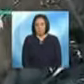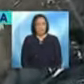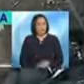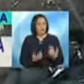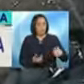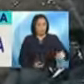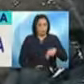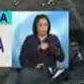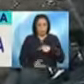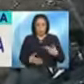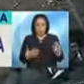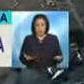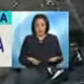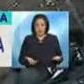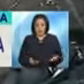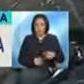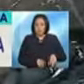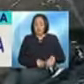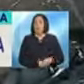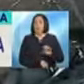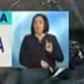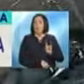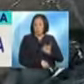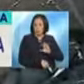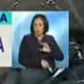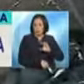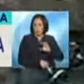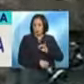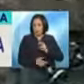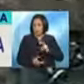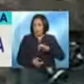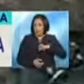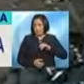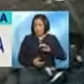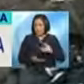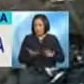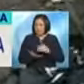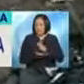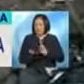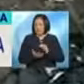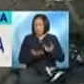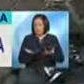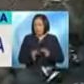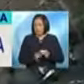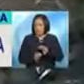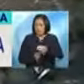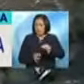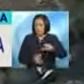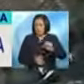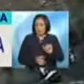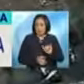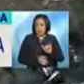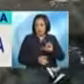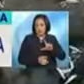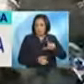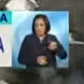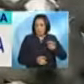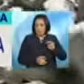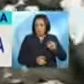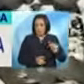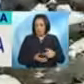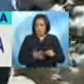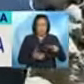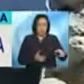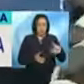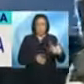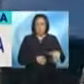Así es, nosotros estamos ahora en el distrito de Ichupamba, también parte pues de la provincia de Cayoma. La verdad es que